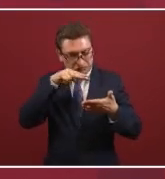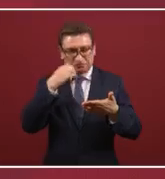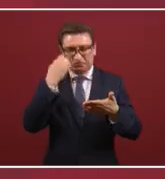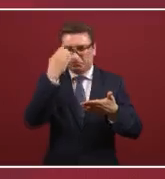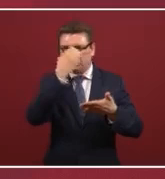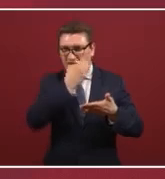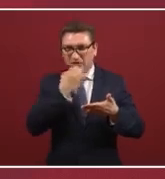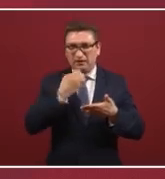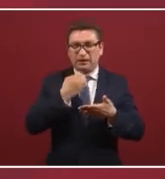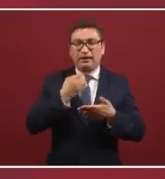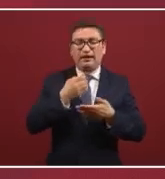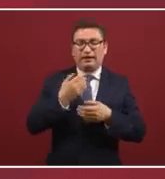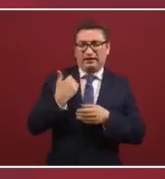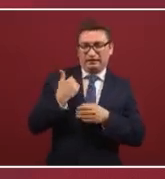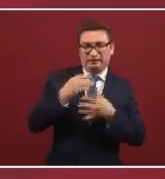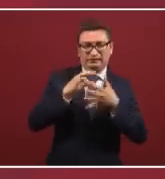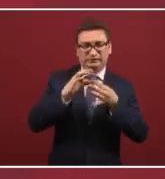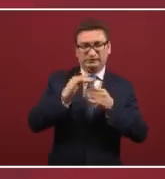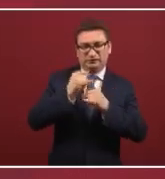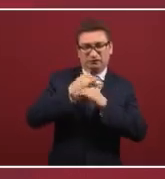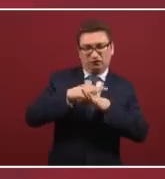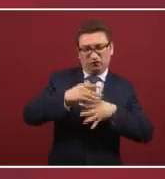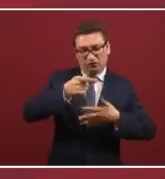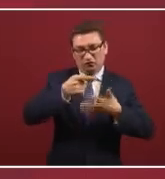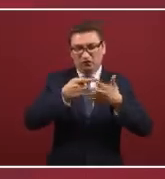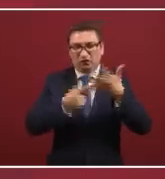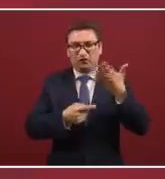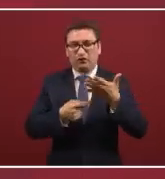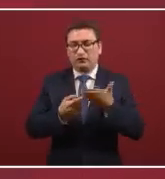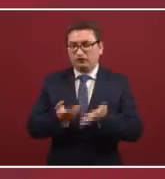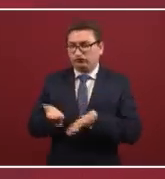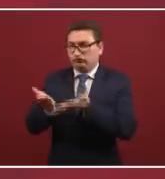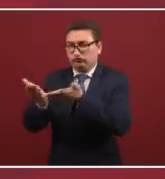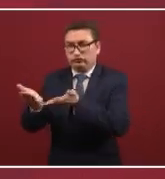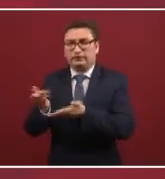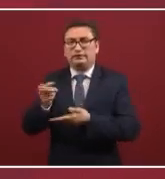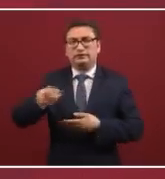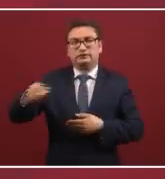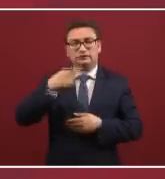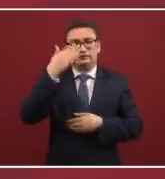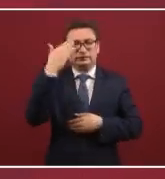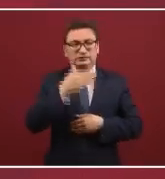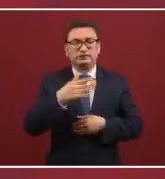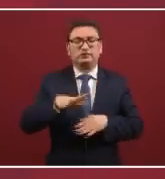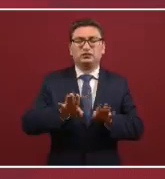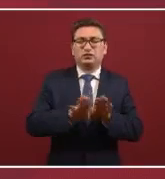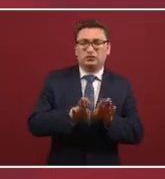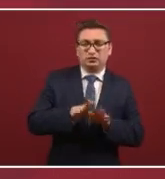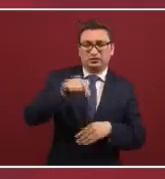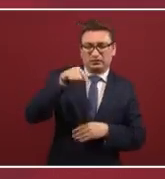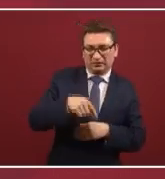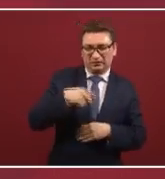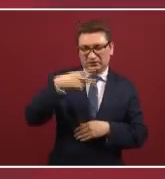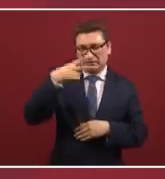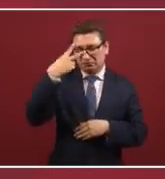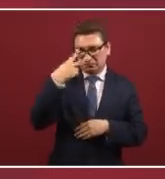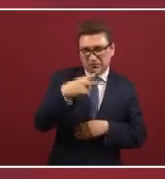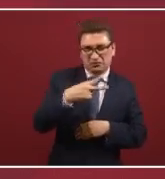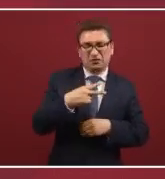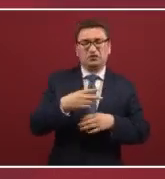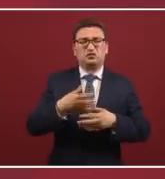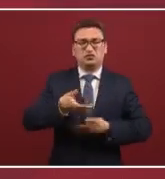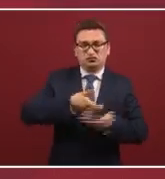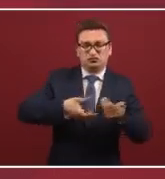todos estos datos en términos del impacto productivo, del impacto en inversiones, del impacto comercial del